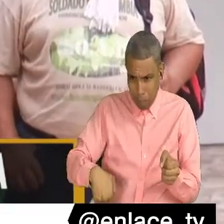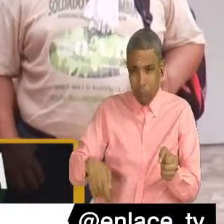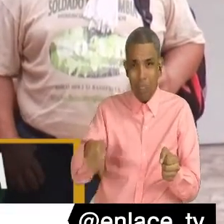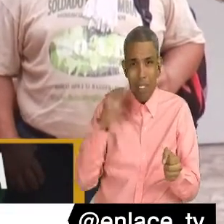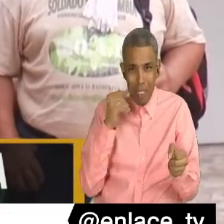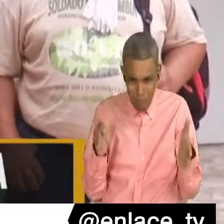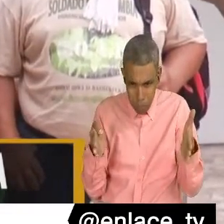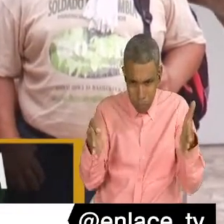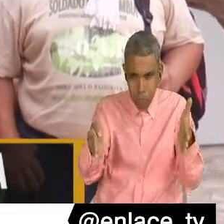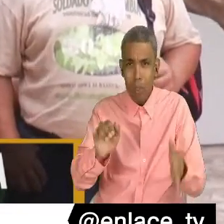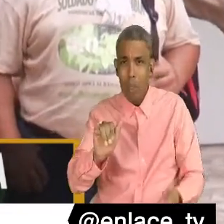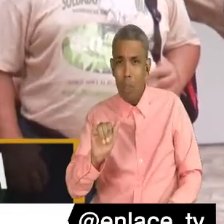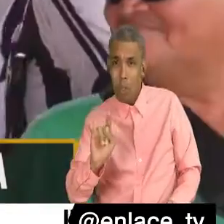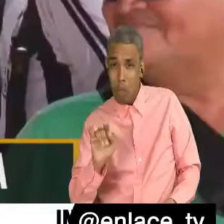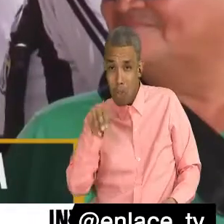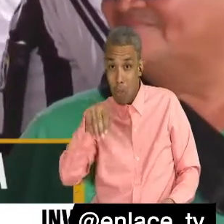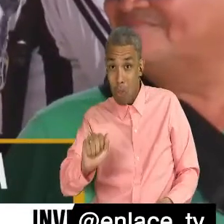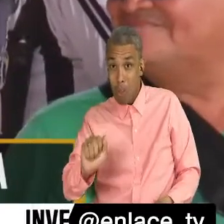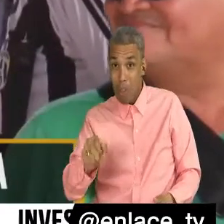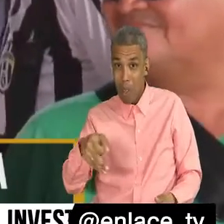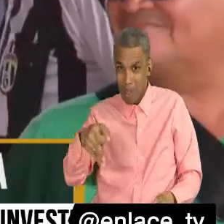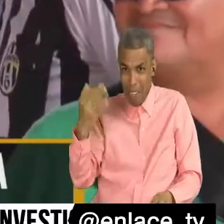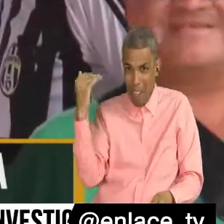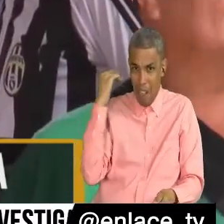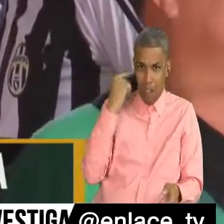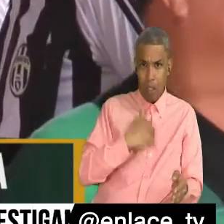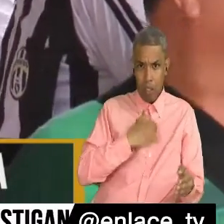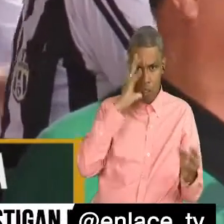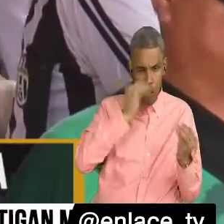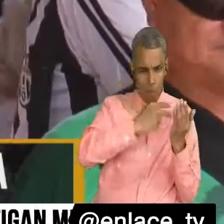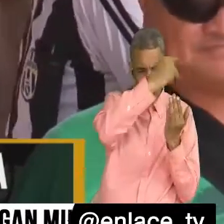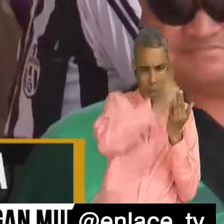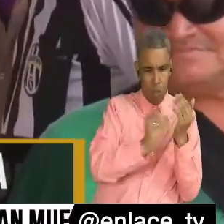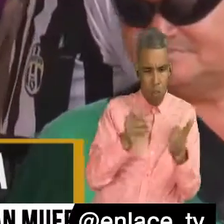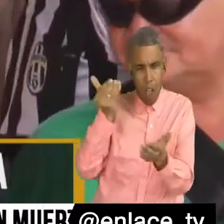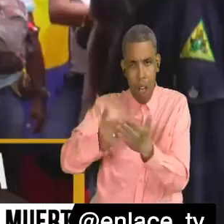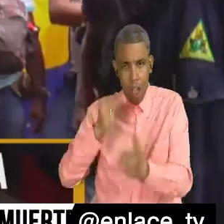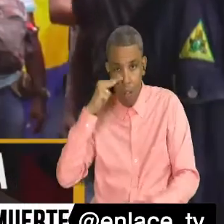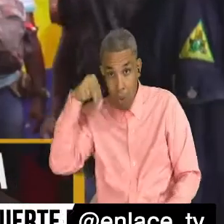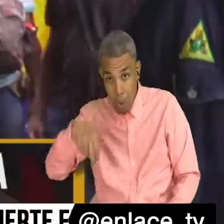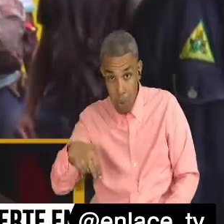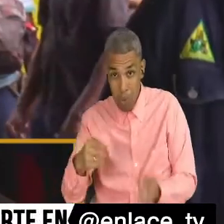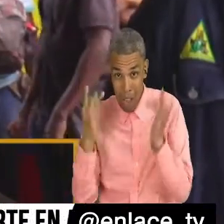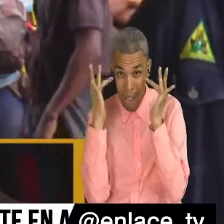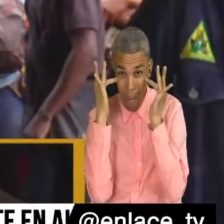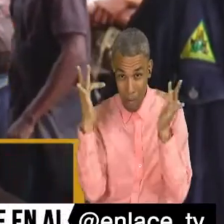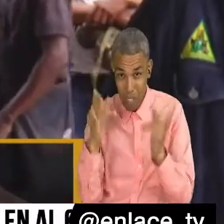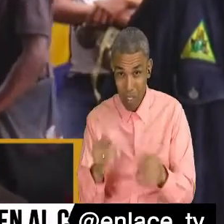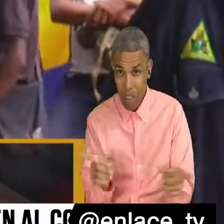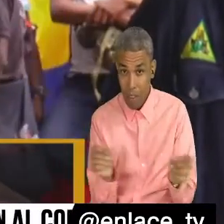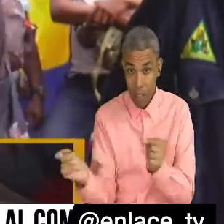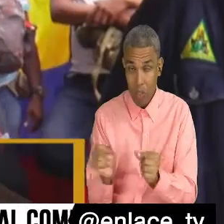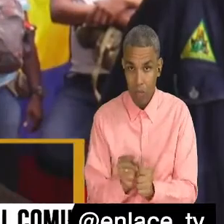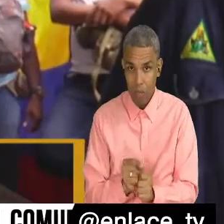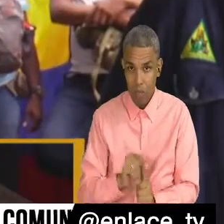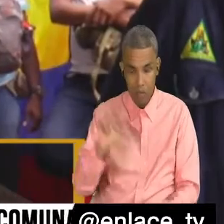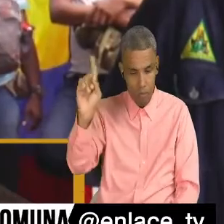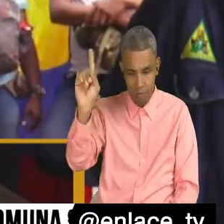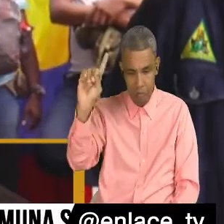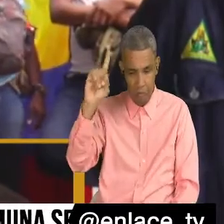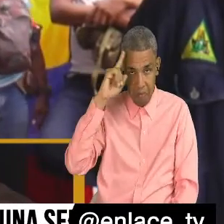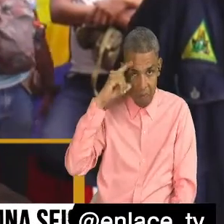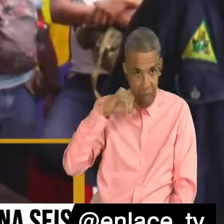el próximo mes de julio, sin embargo los avances en la obra al parecer han sido pocos. La Gran Vía Yuma, como dice en el contrato, esa obra parece